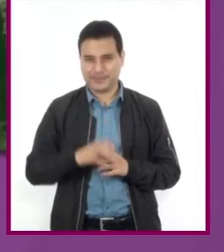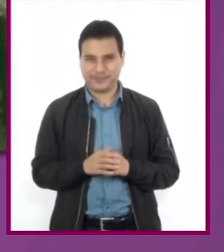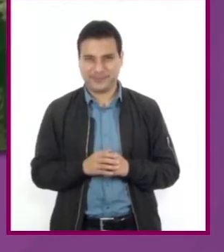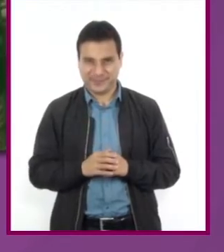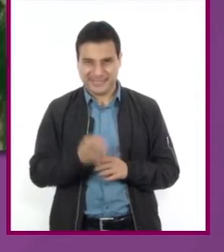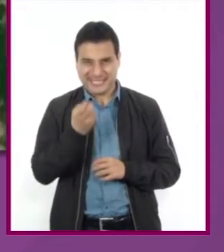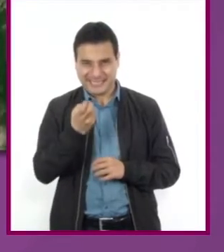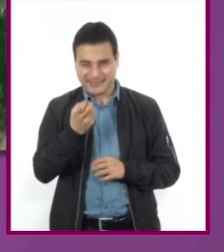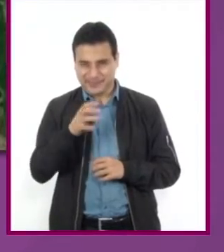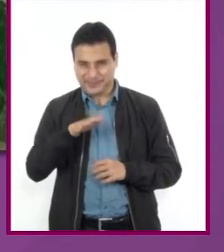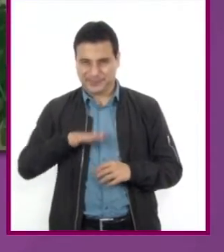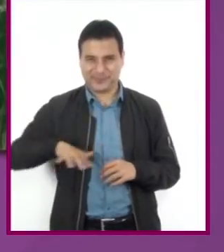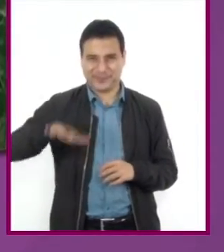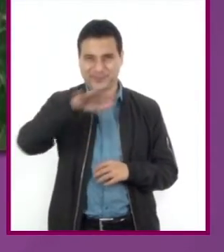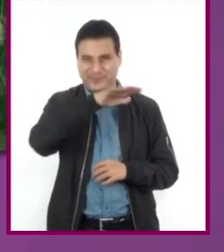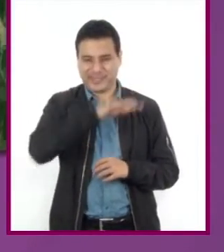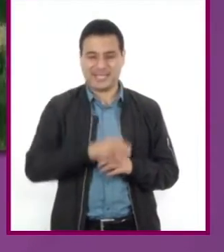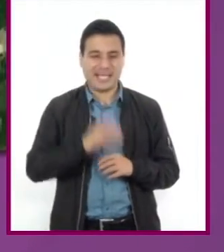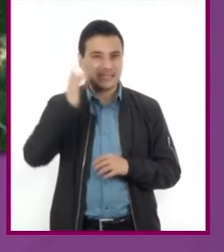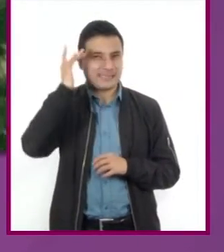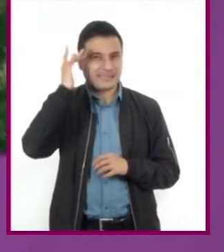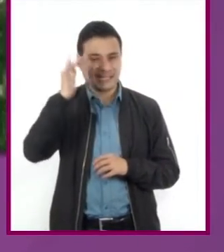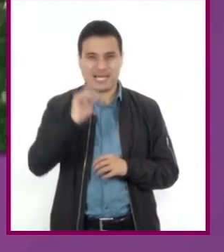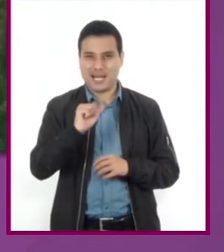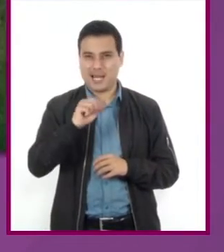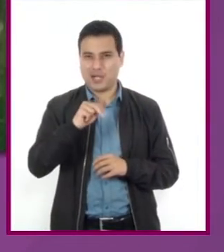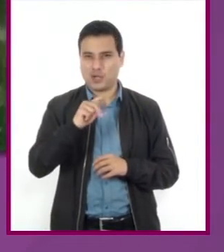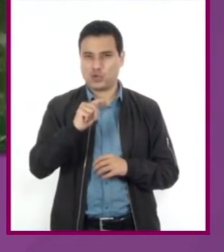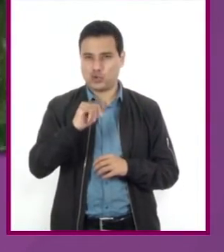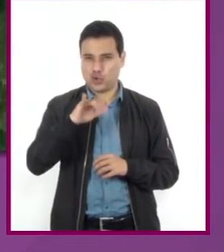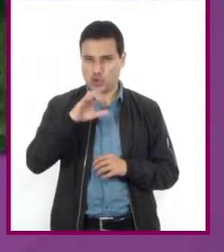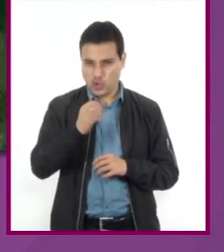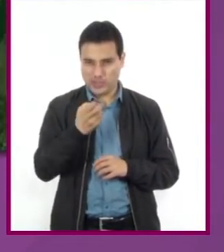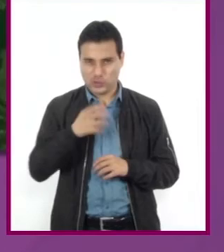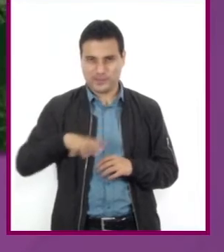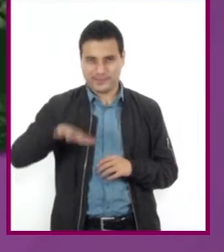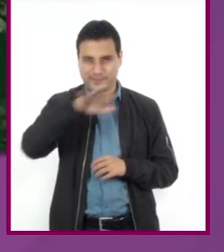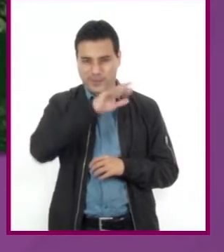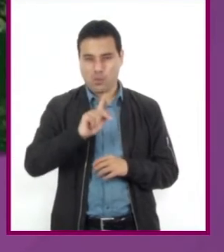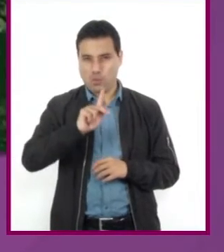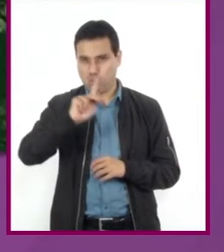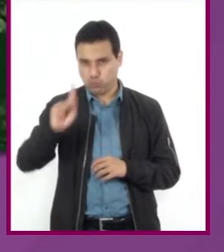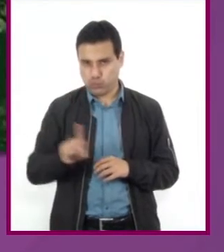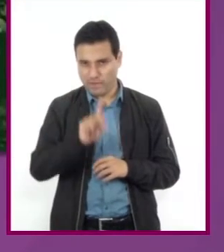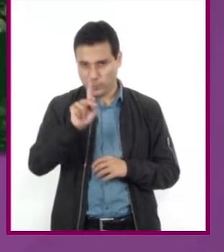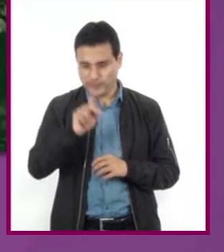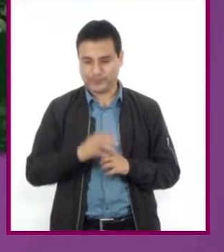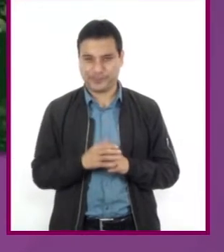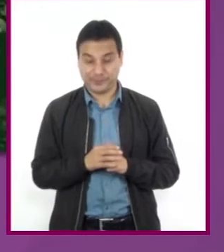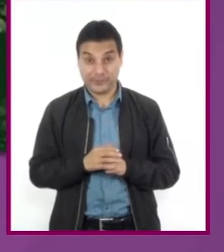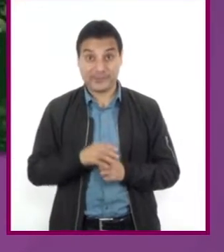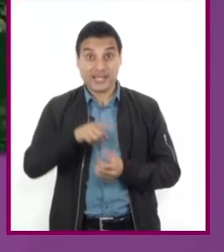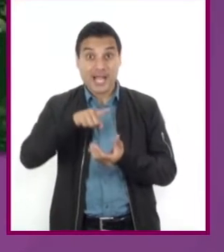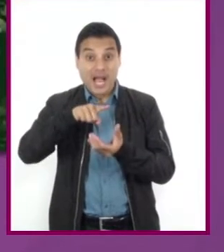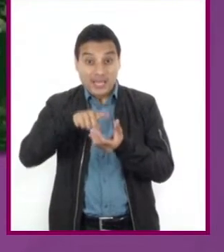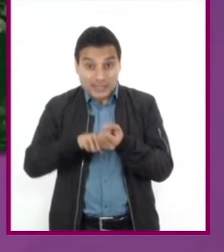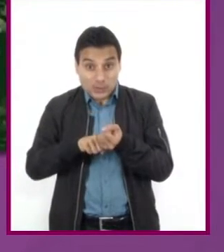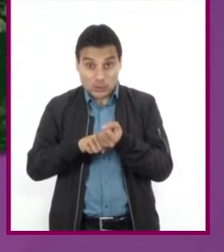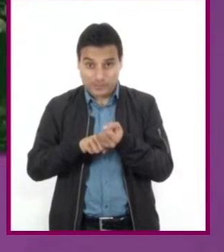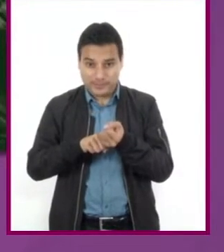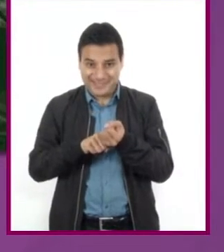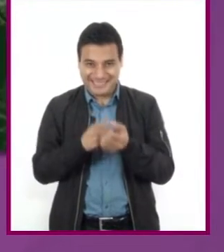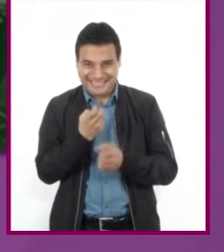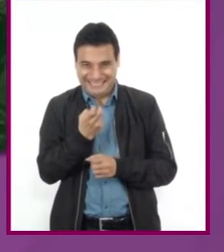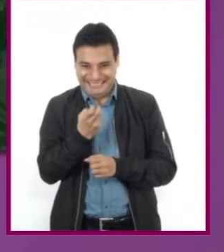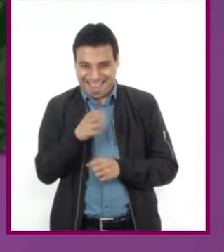San Antonio Xaguento, que es uno de los pueblos de este municipio. Dentro de la cuenca de México, es la